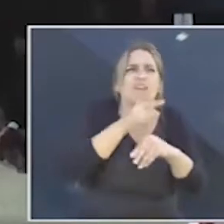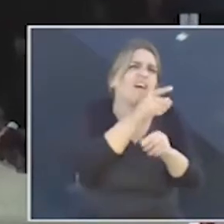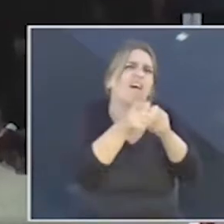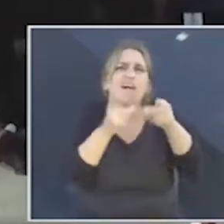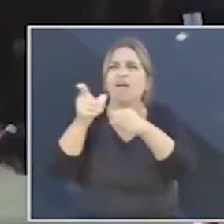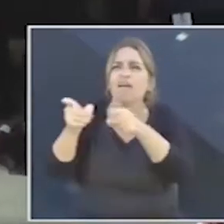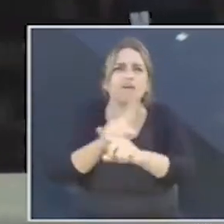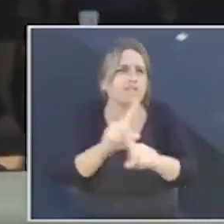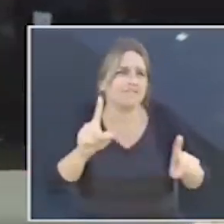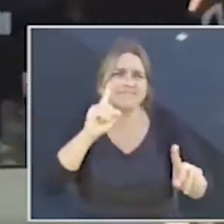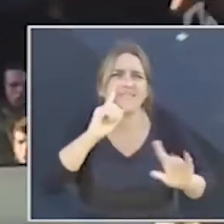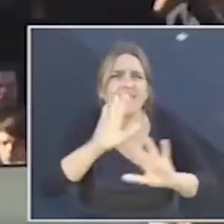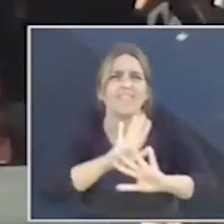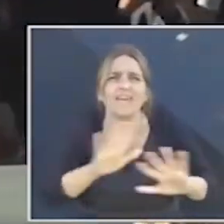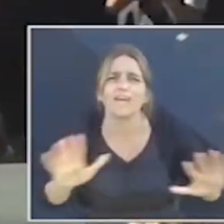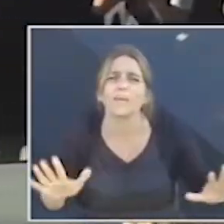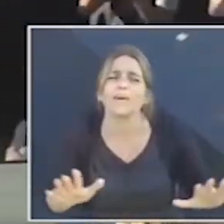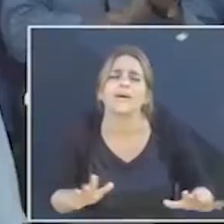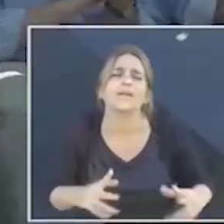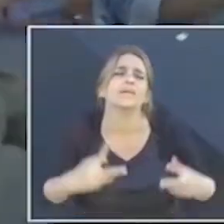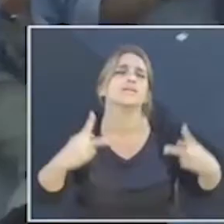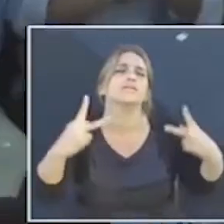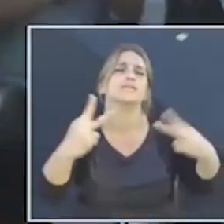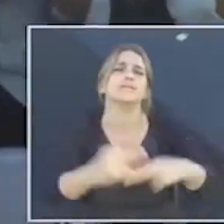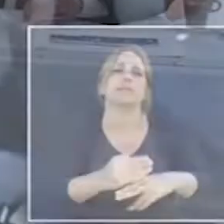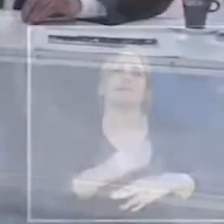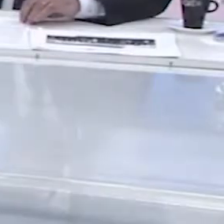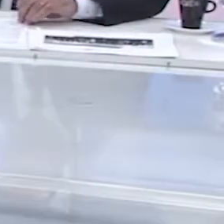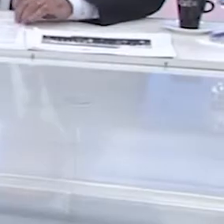excusas. Se terminaron las excusas.